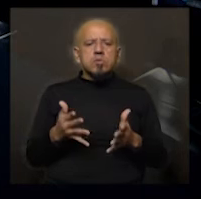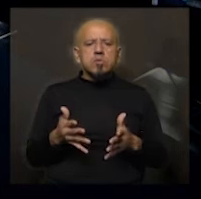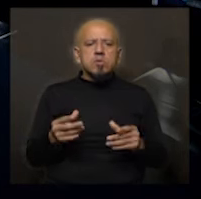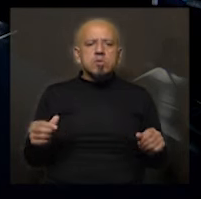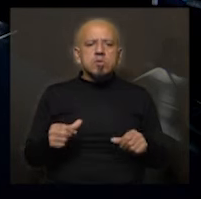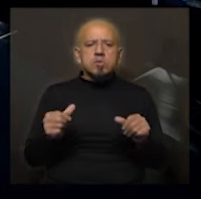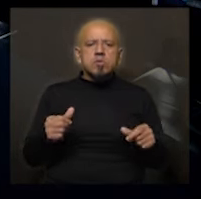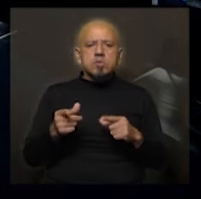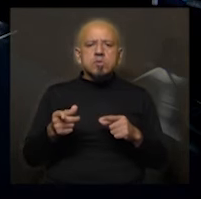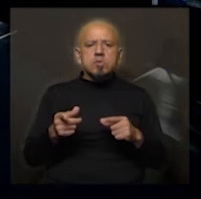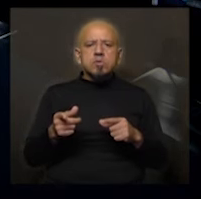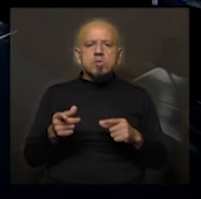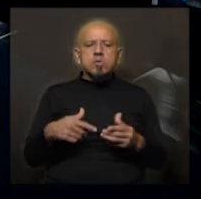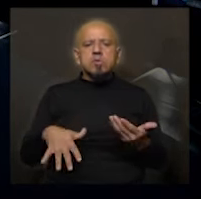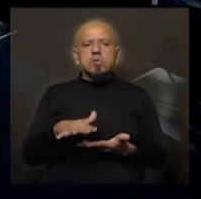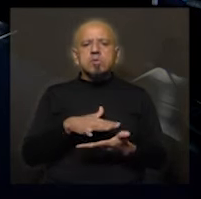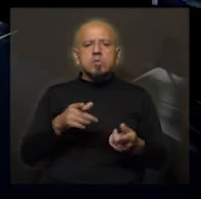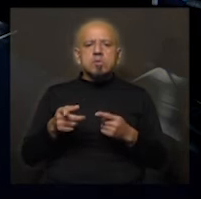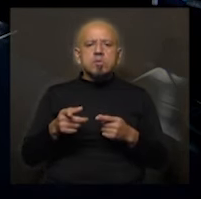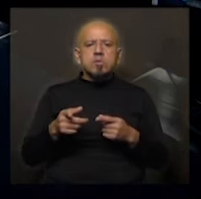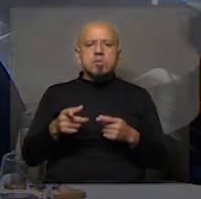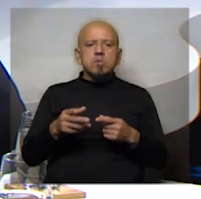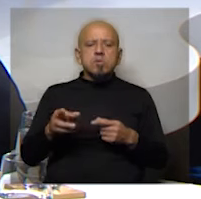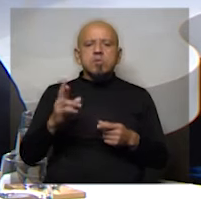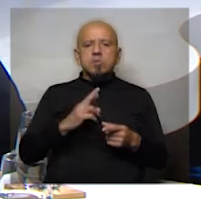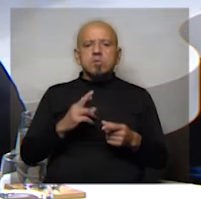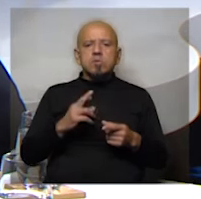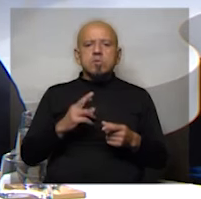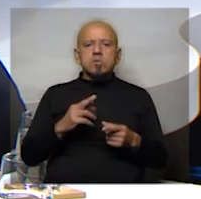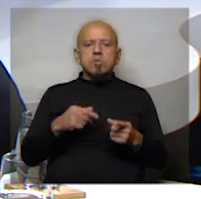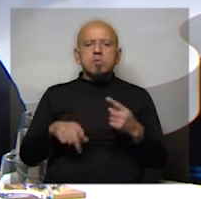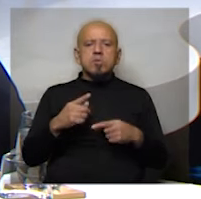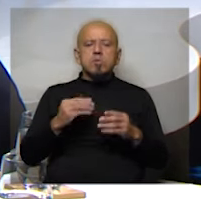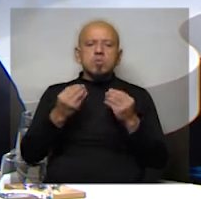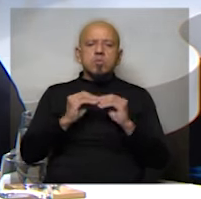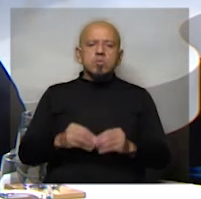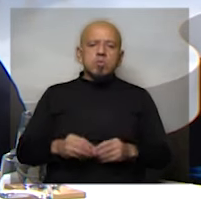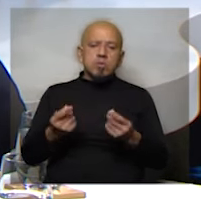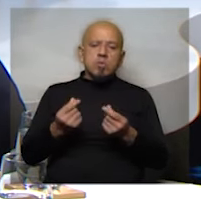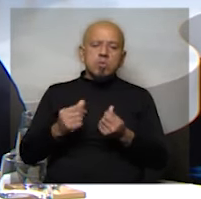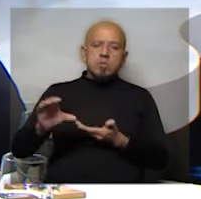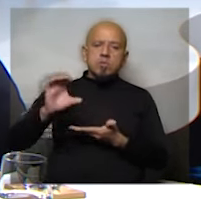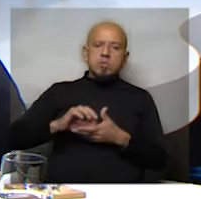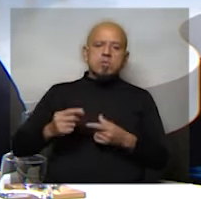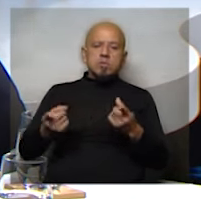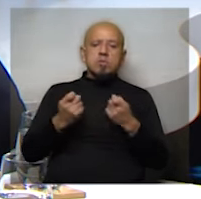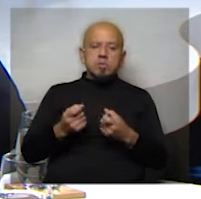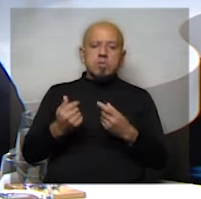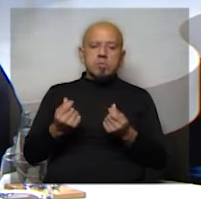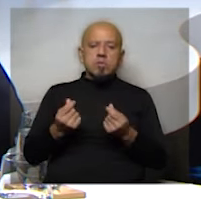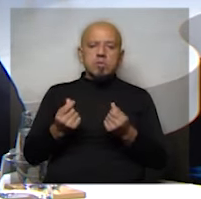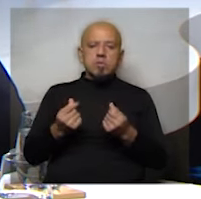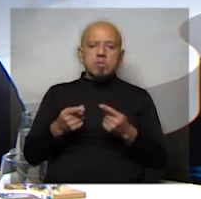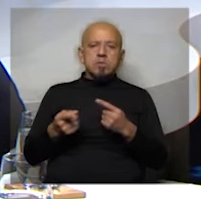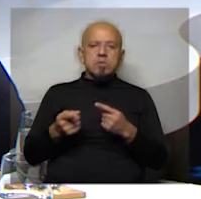esto esas cifras que vimos esta situación Y seguramente esa respuesta tenga una gran base en un presupuesto en dinero no porque se necesitan de recursos como para